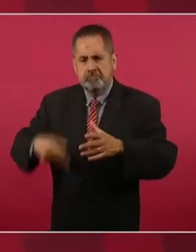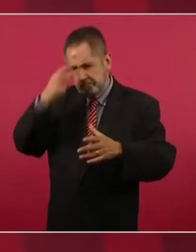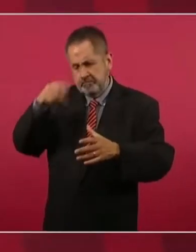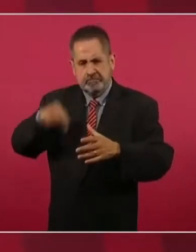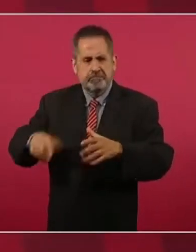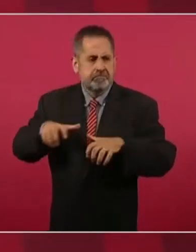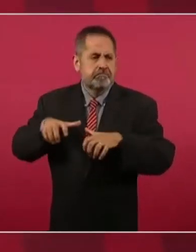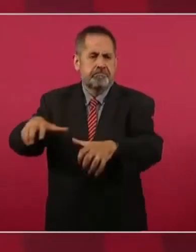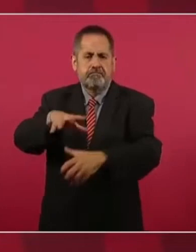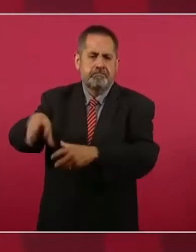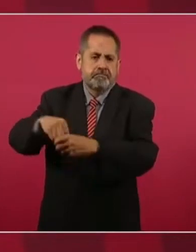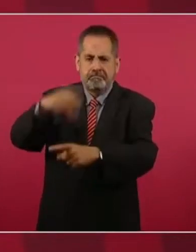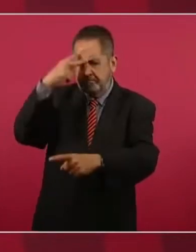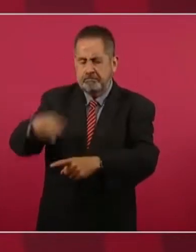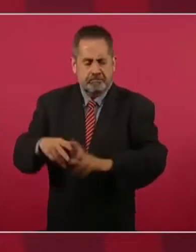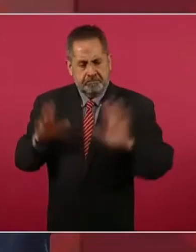público,